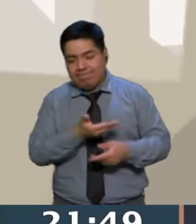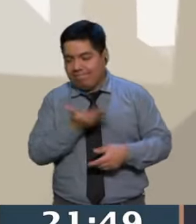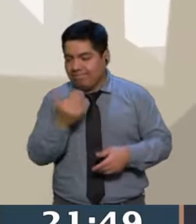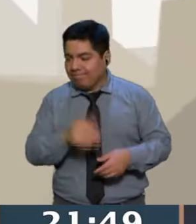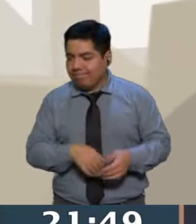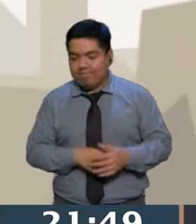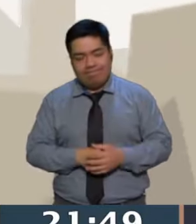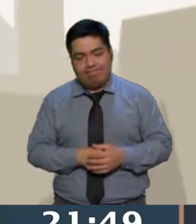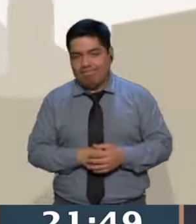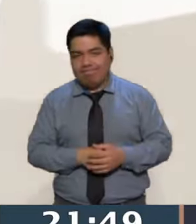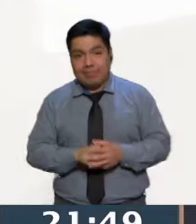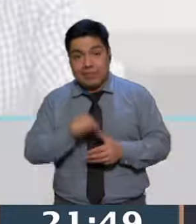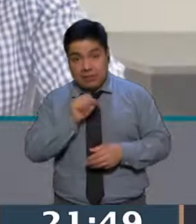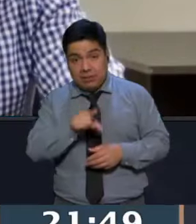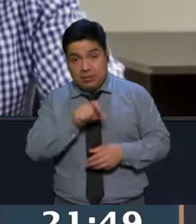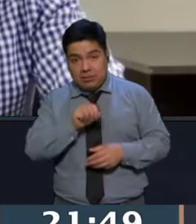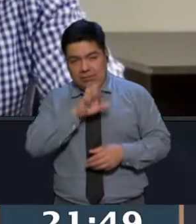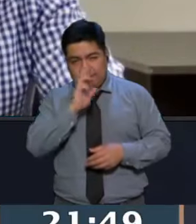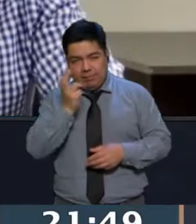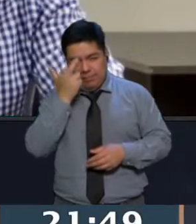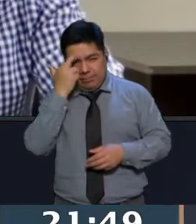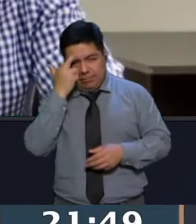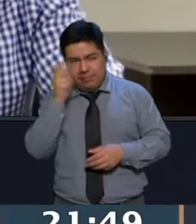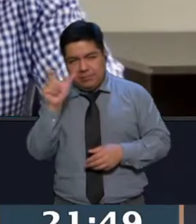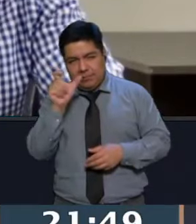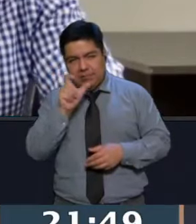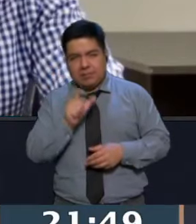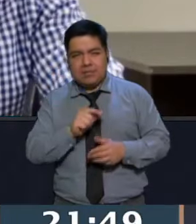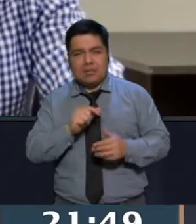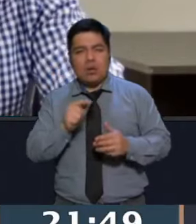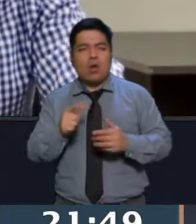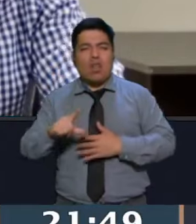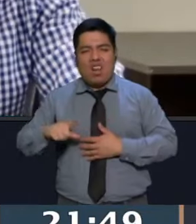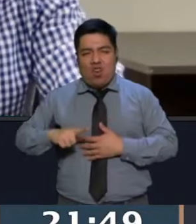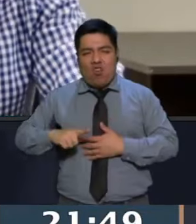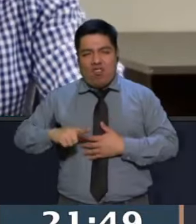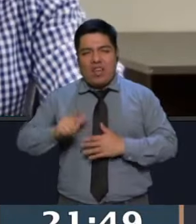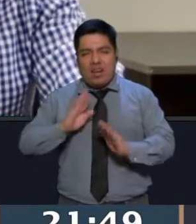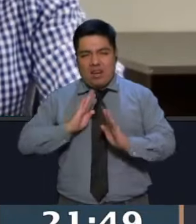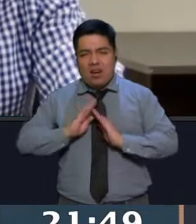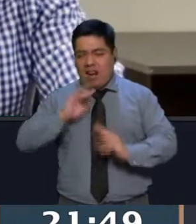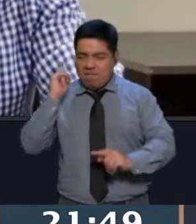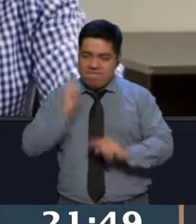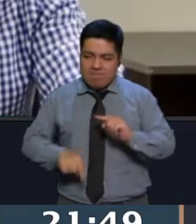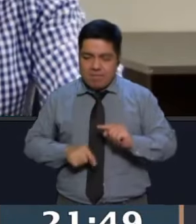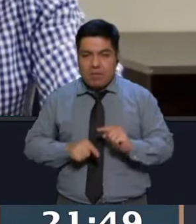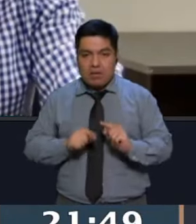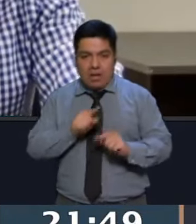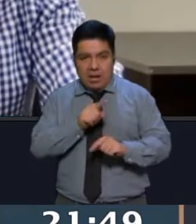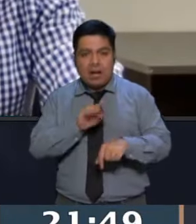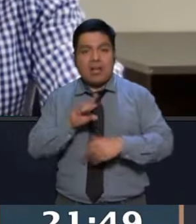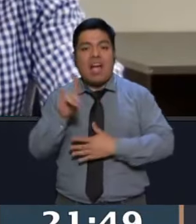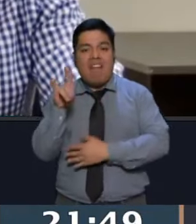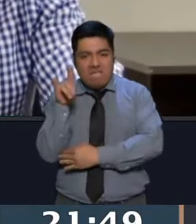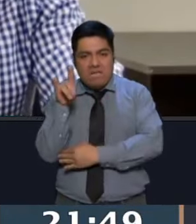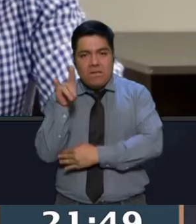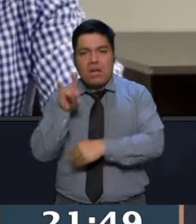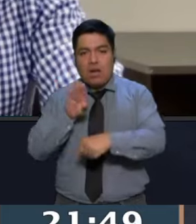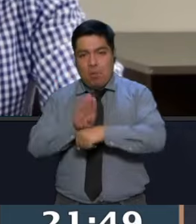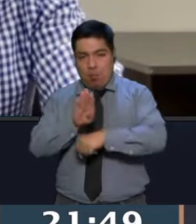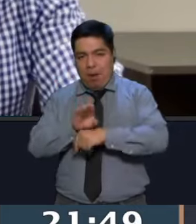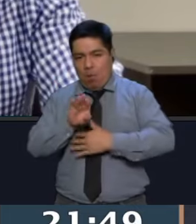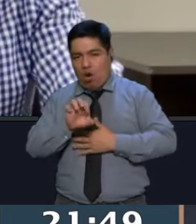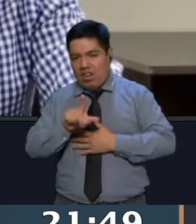de su gobierno. Fíjate, también cuando se dio el intento de golpe de Estado en Bolivia,